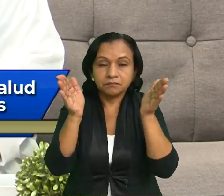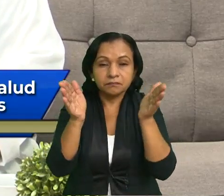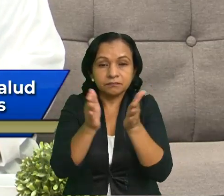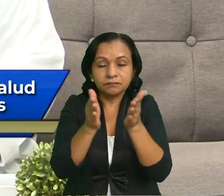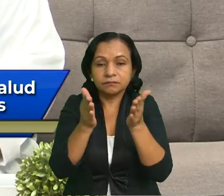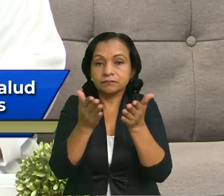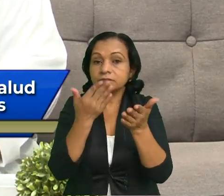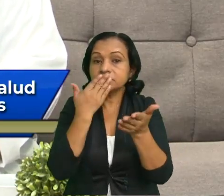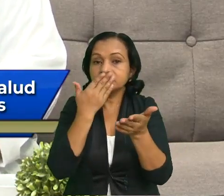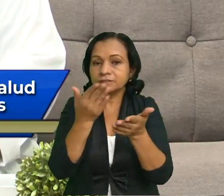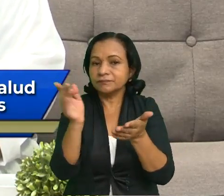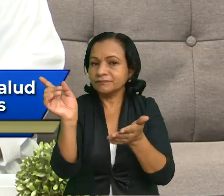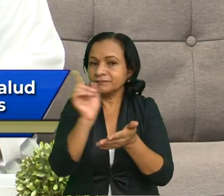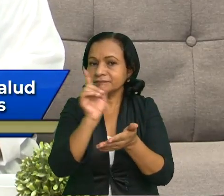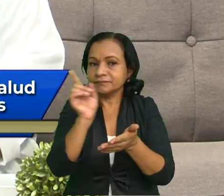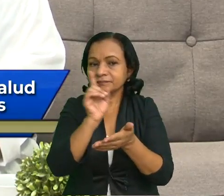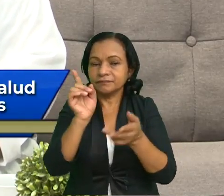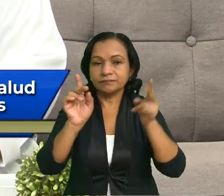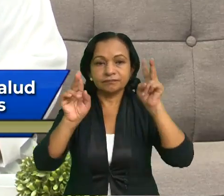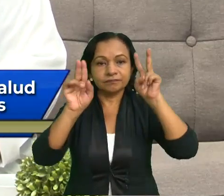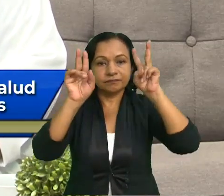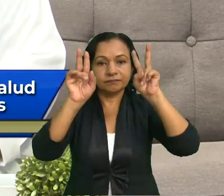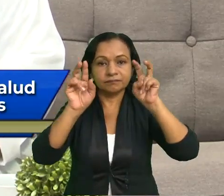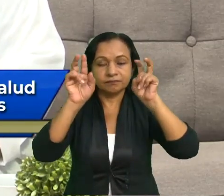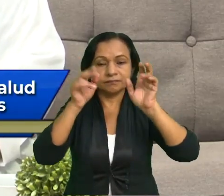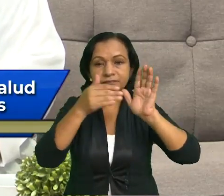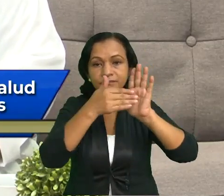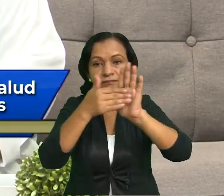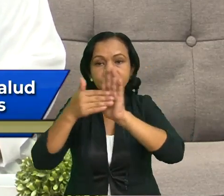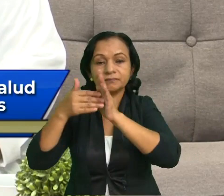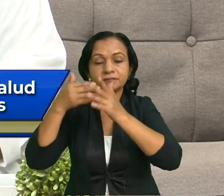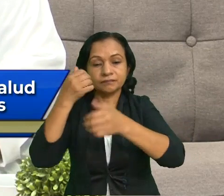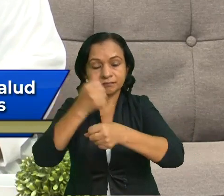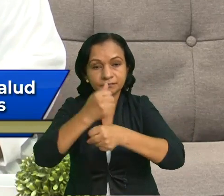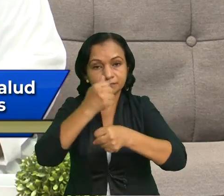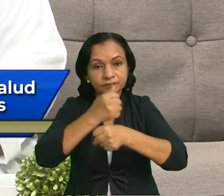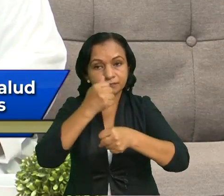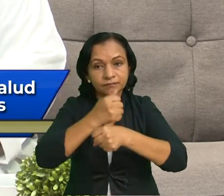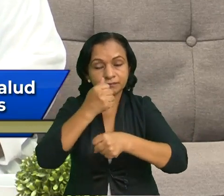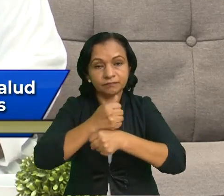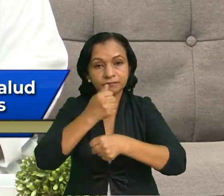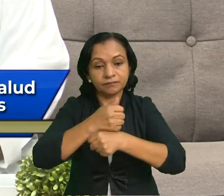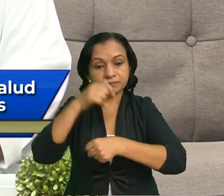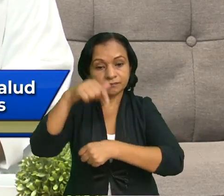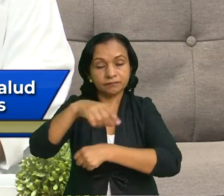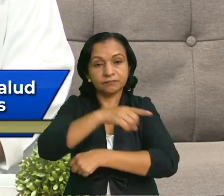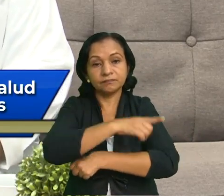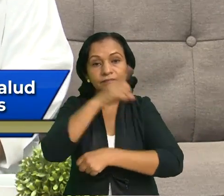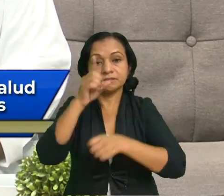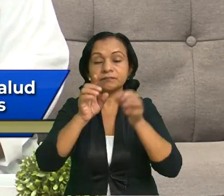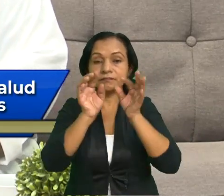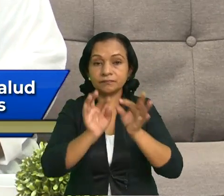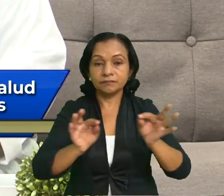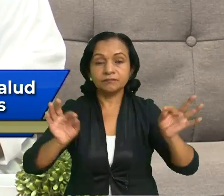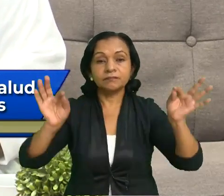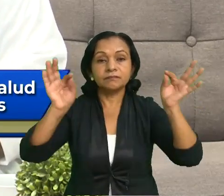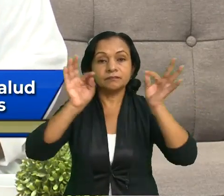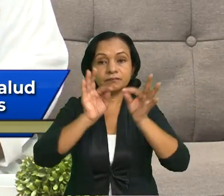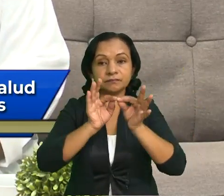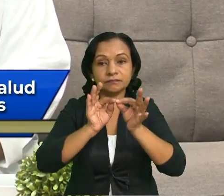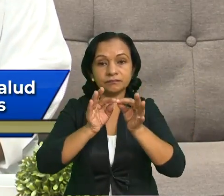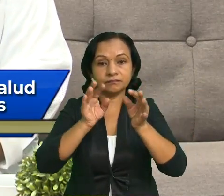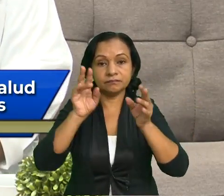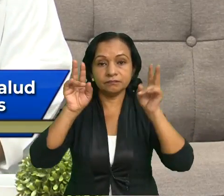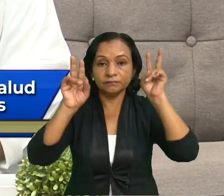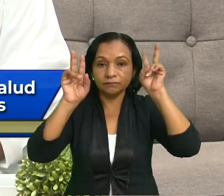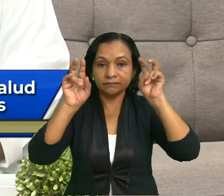eran suficientes ni tenían esos aspectos modernos con los cuales se está trabajando el día de hoy eso es muy importante el aspecto